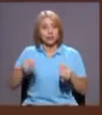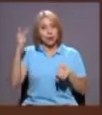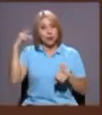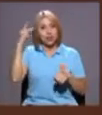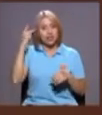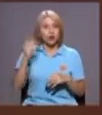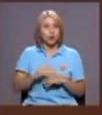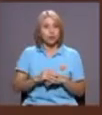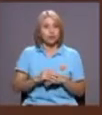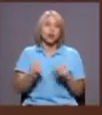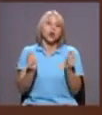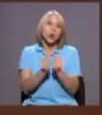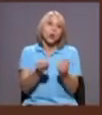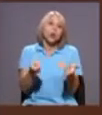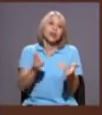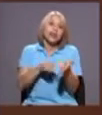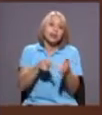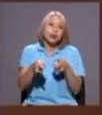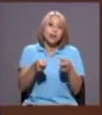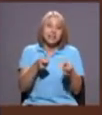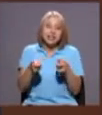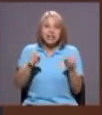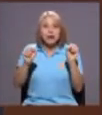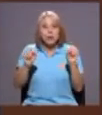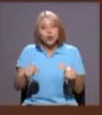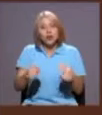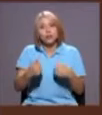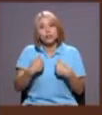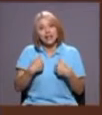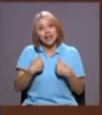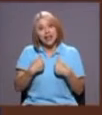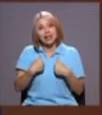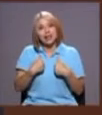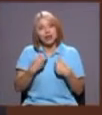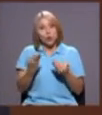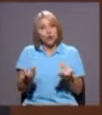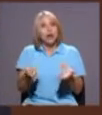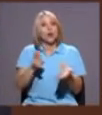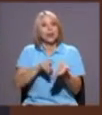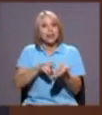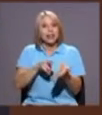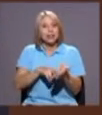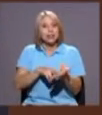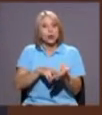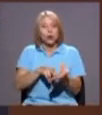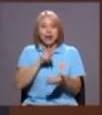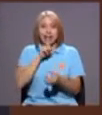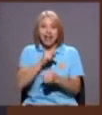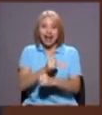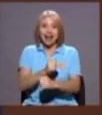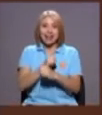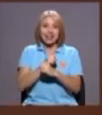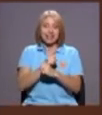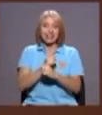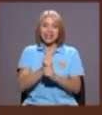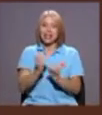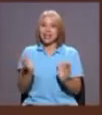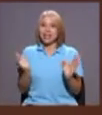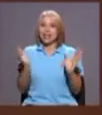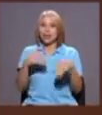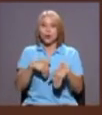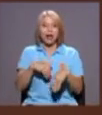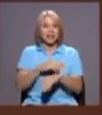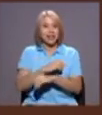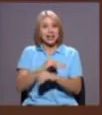En contratación administrativa podríamos tener una contratación que garantice, digamos, que no haya